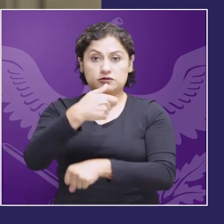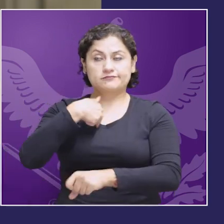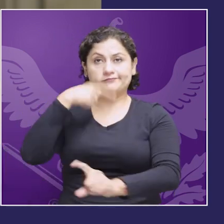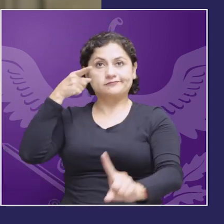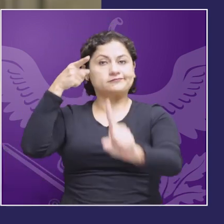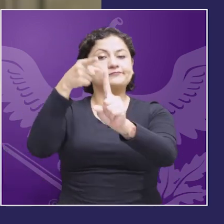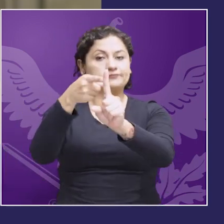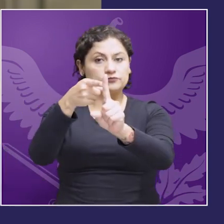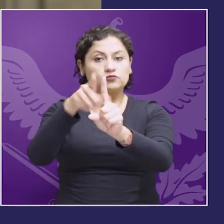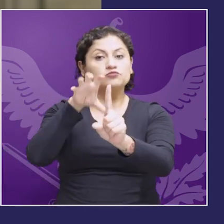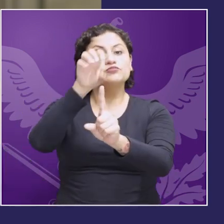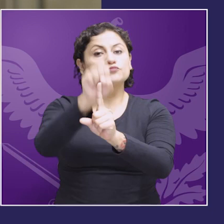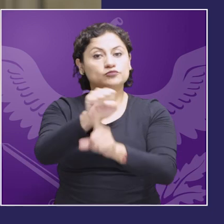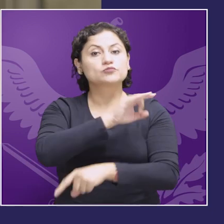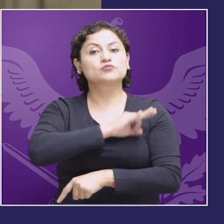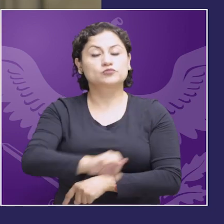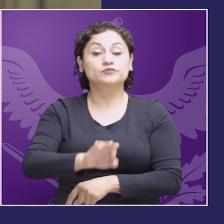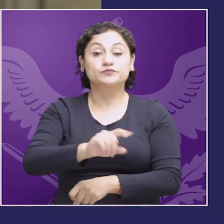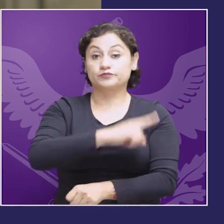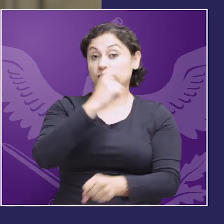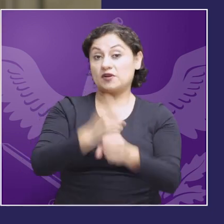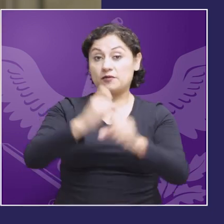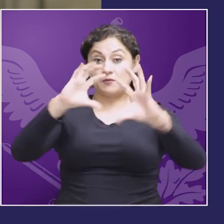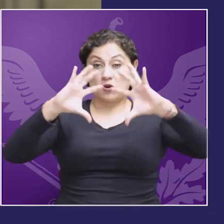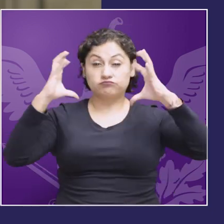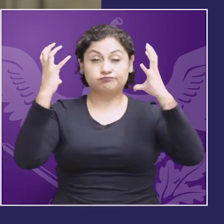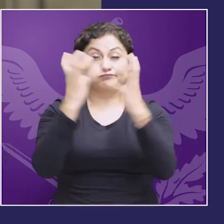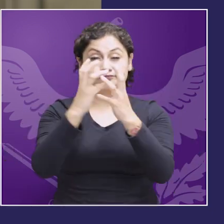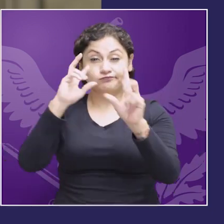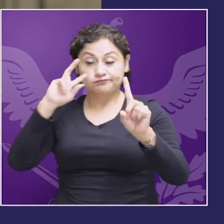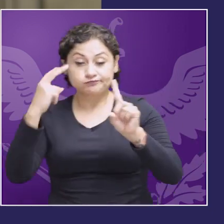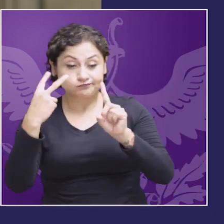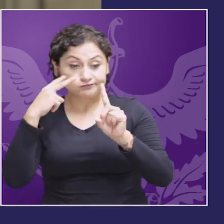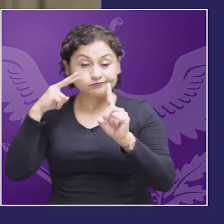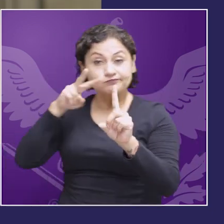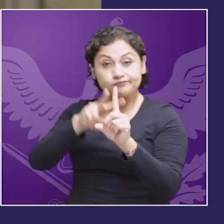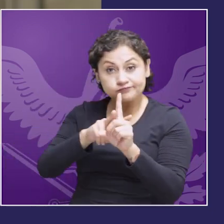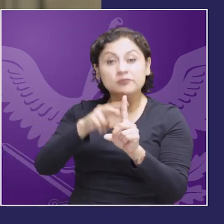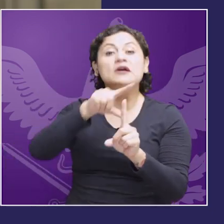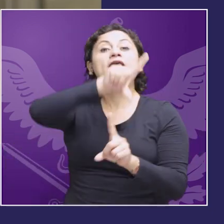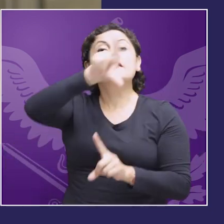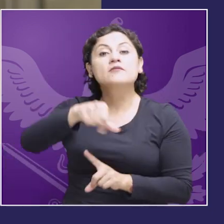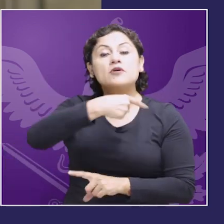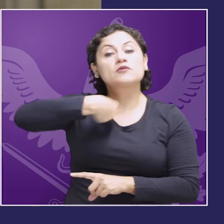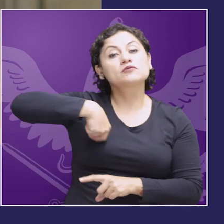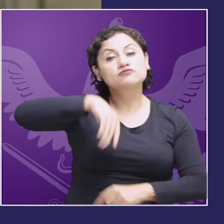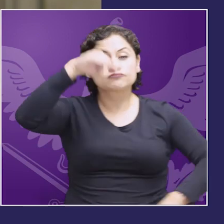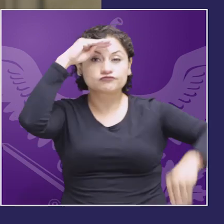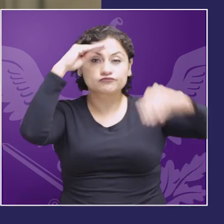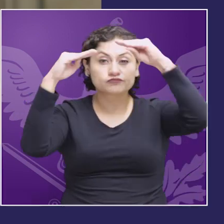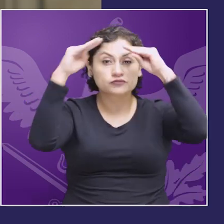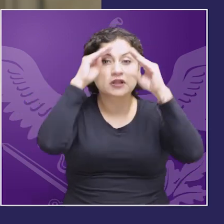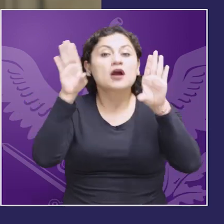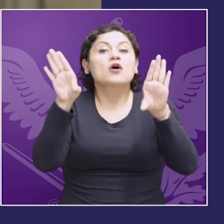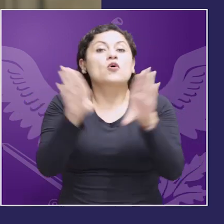correcta. En orden a proveer de una mirada global en torno al fenómeno y evaluar de manera crítica las respuestas que el sistema de